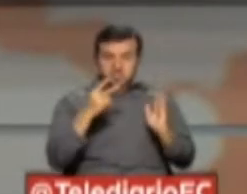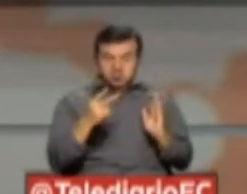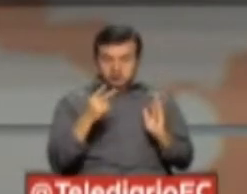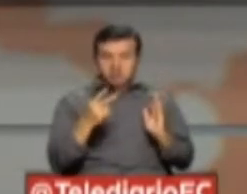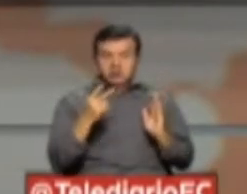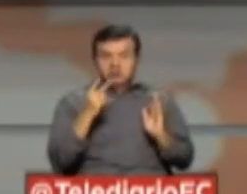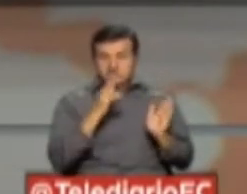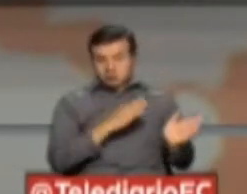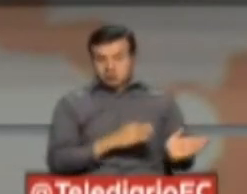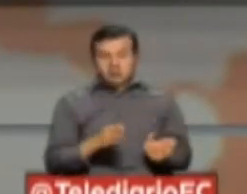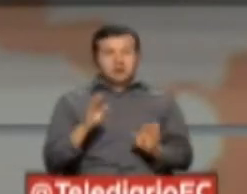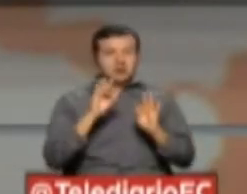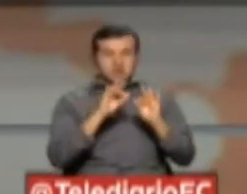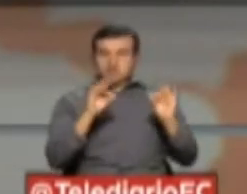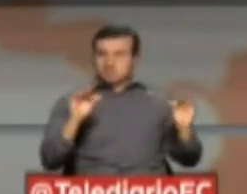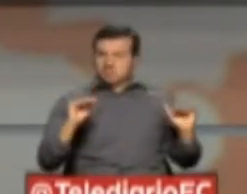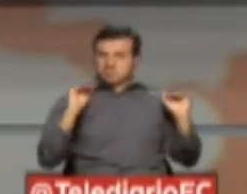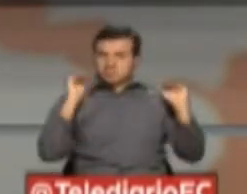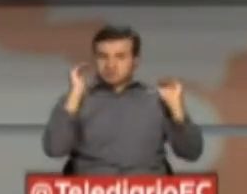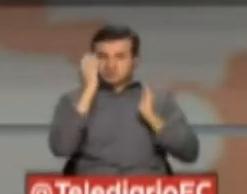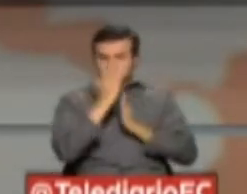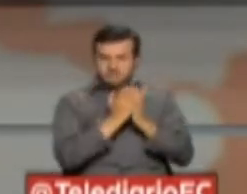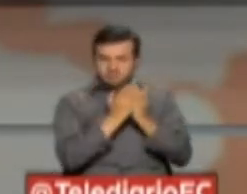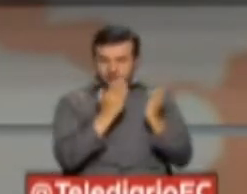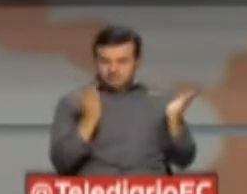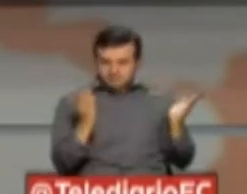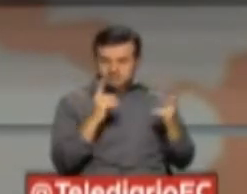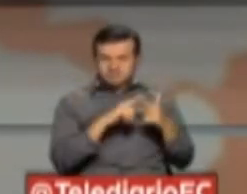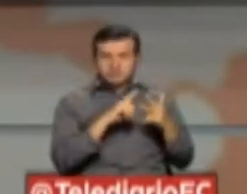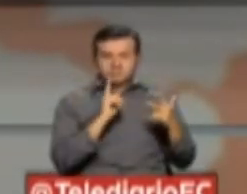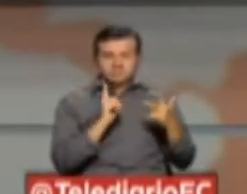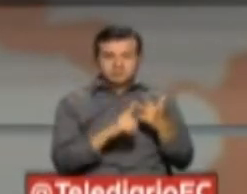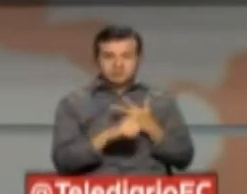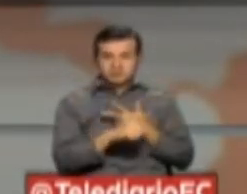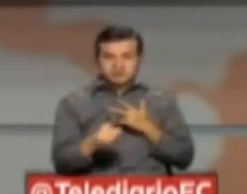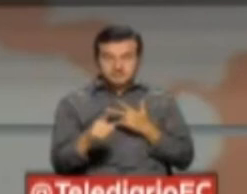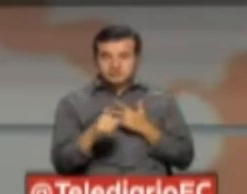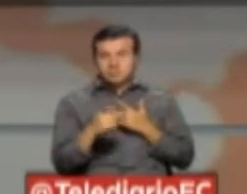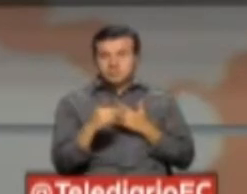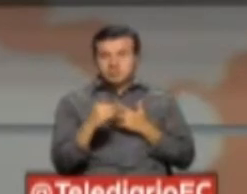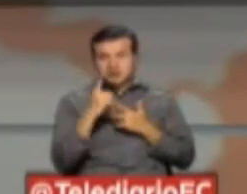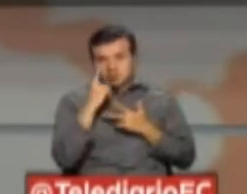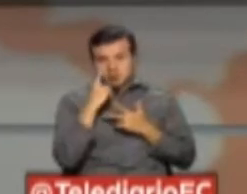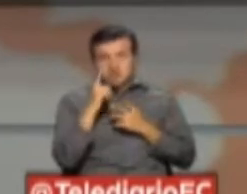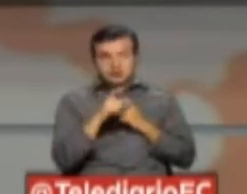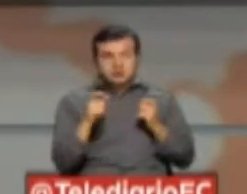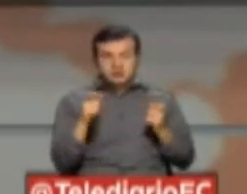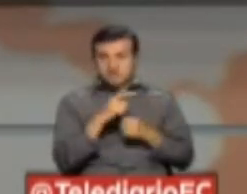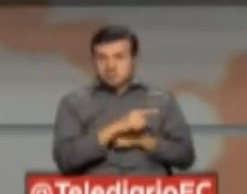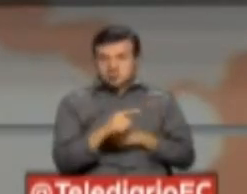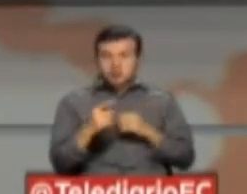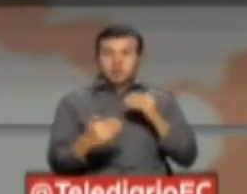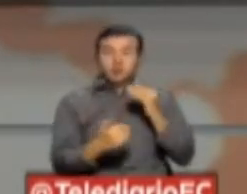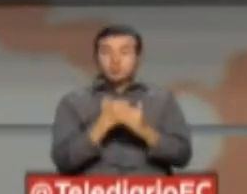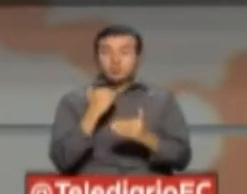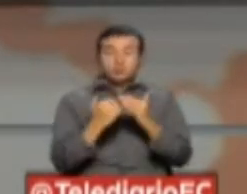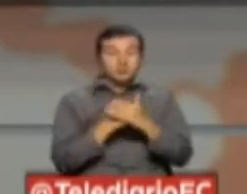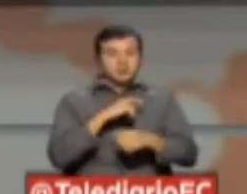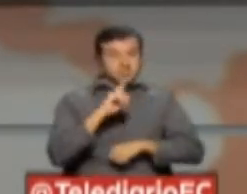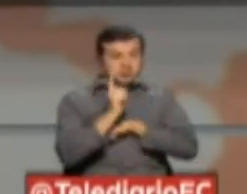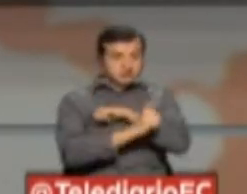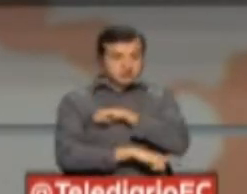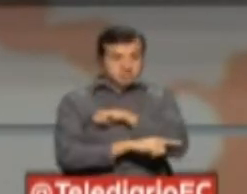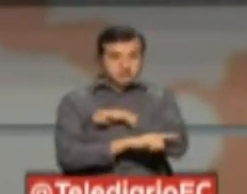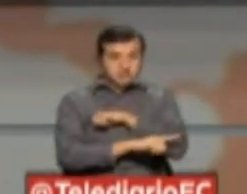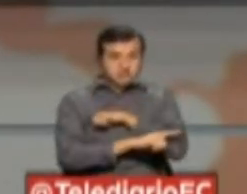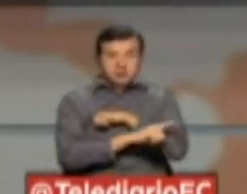de parámetros de calidad de servicio en el caso de las infracciones de tránsito generar nuevas nuevas sanciones que no han